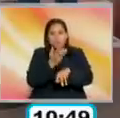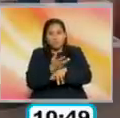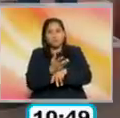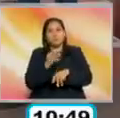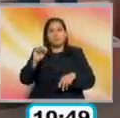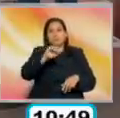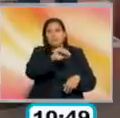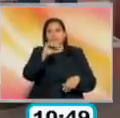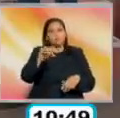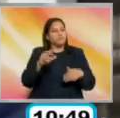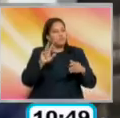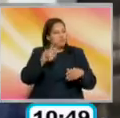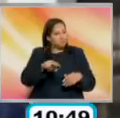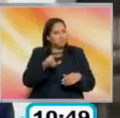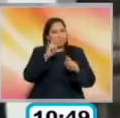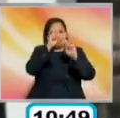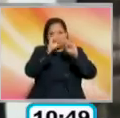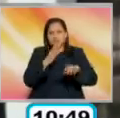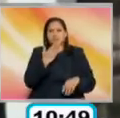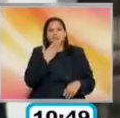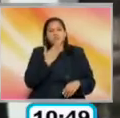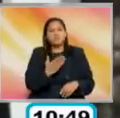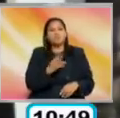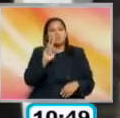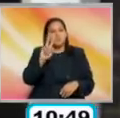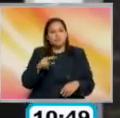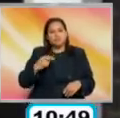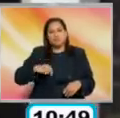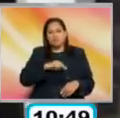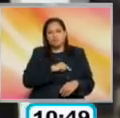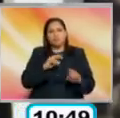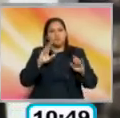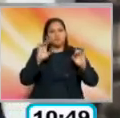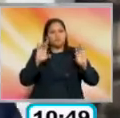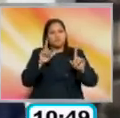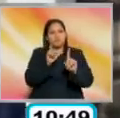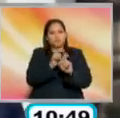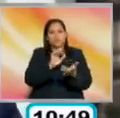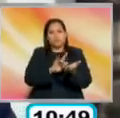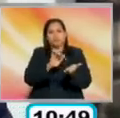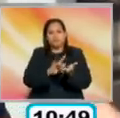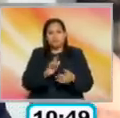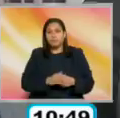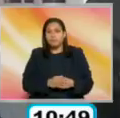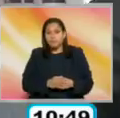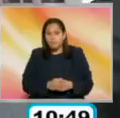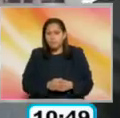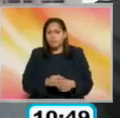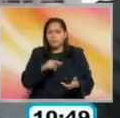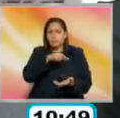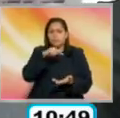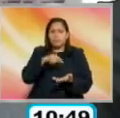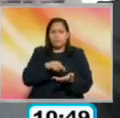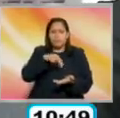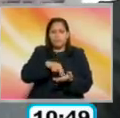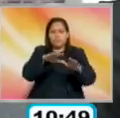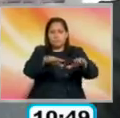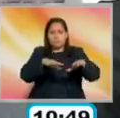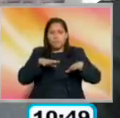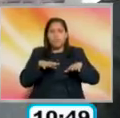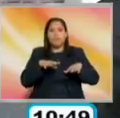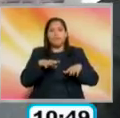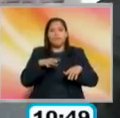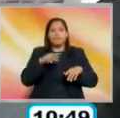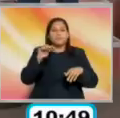entonces fue una bendición y la verdad es que tenemos un angelote. Y han pisado plataformas importantes de eventos de